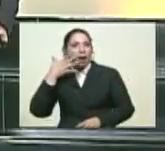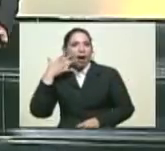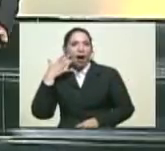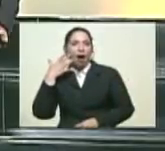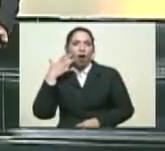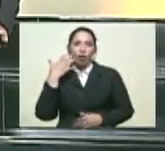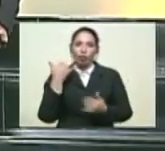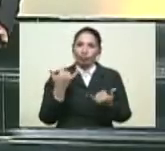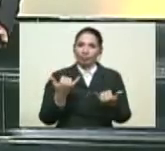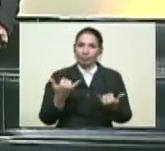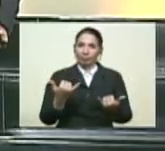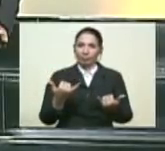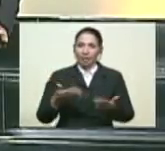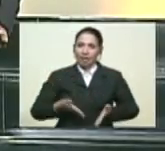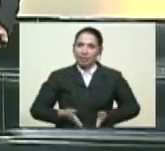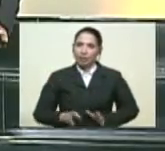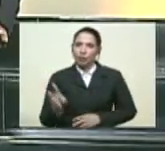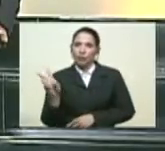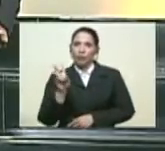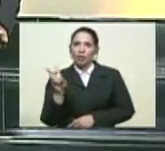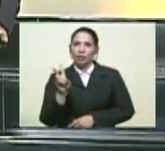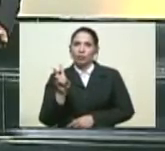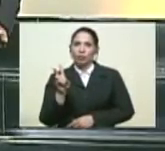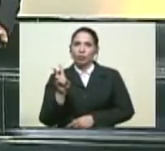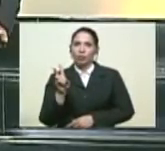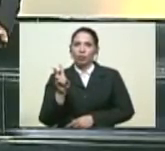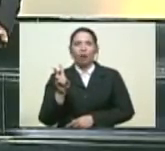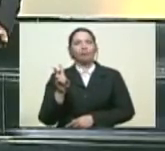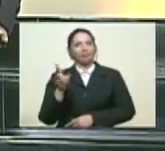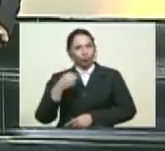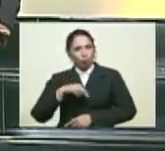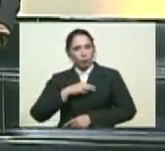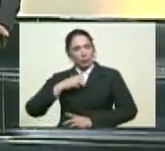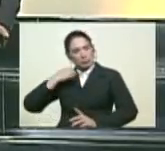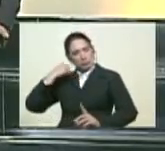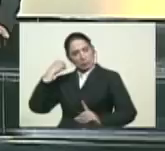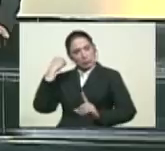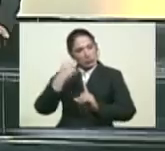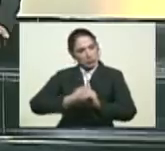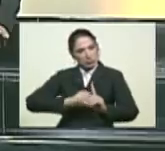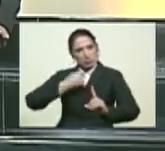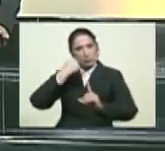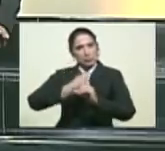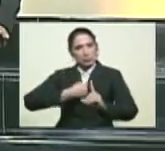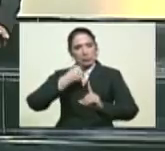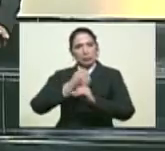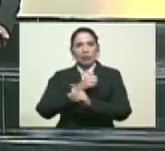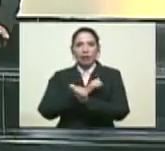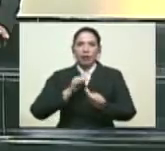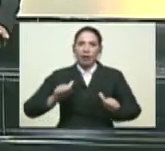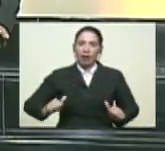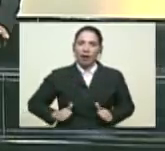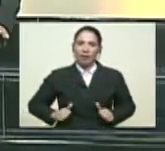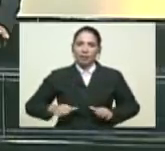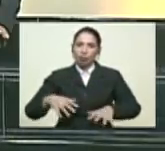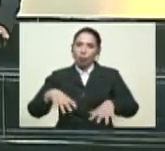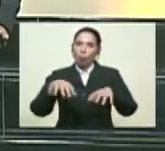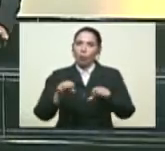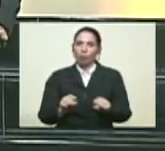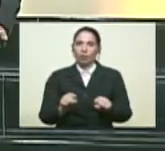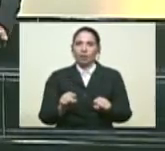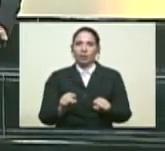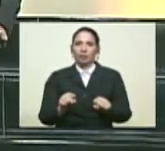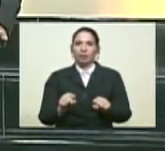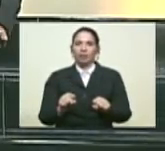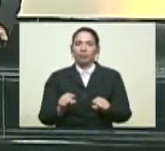quienes sacamos a lanzazo limpio al ejército colonialista que ocupaba